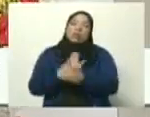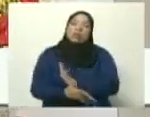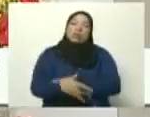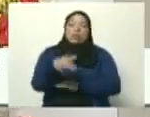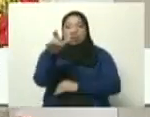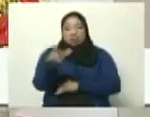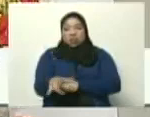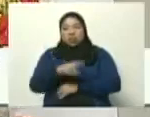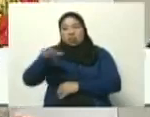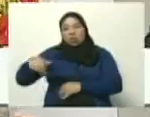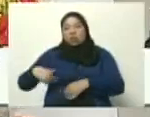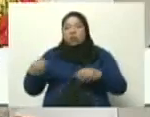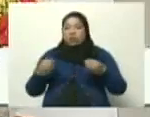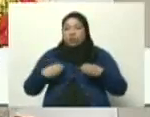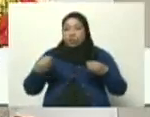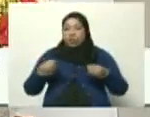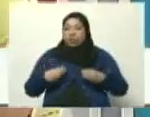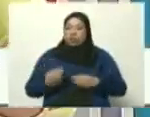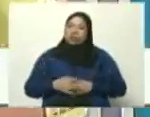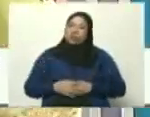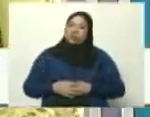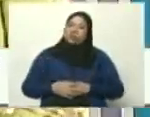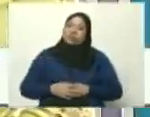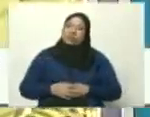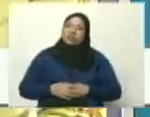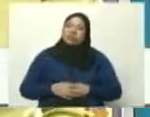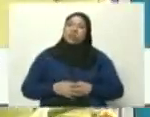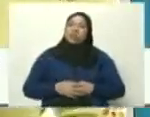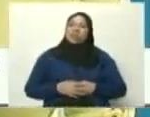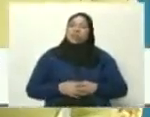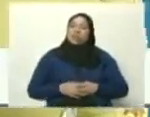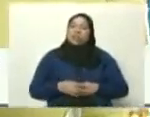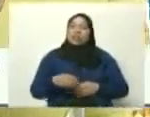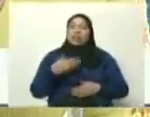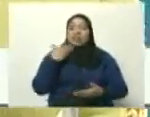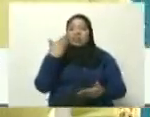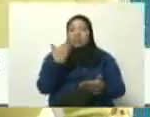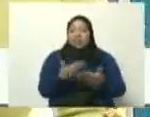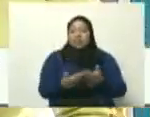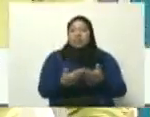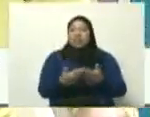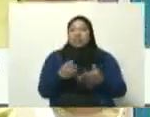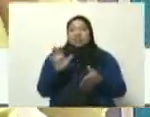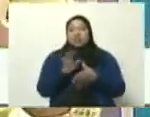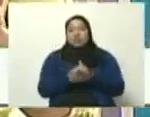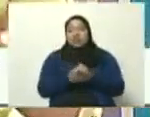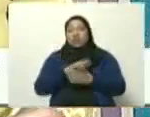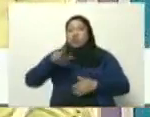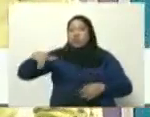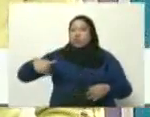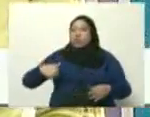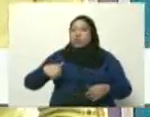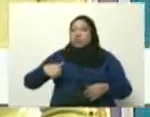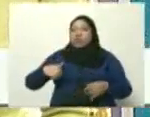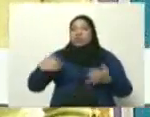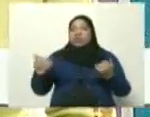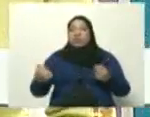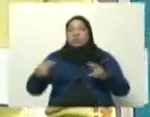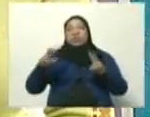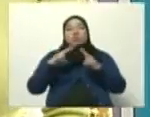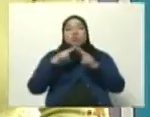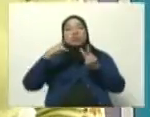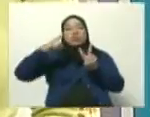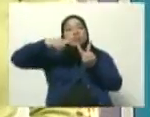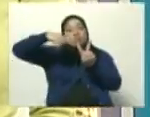Manuela Sáenz en nuestras vidas. Así es, muchísimas gracias por acompañarnos desde acá, Alejandro López. Y nosotros pues nos mantendremos por